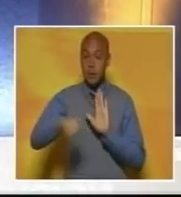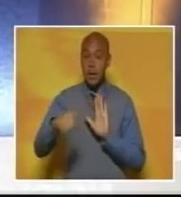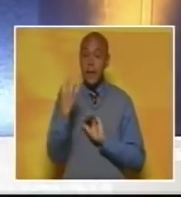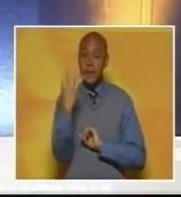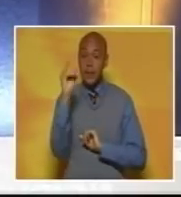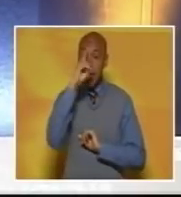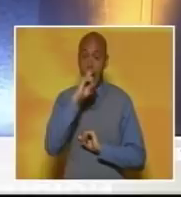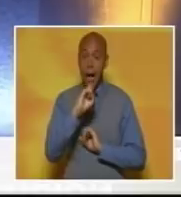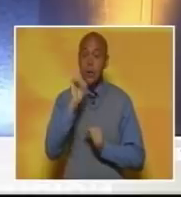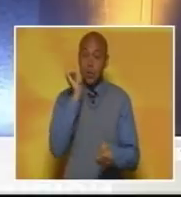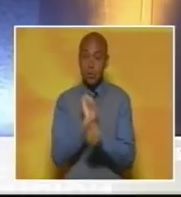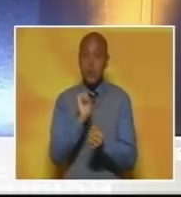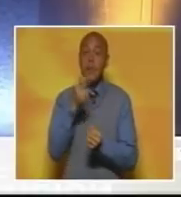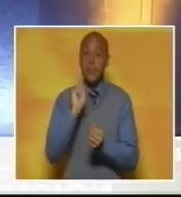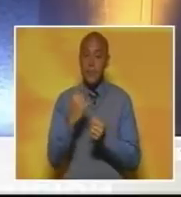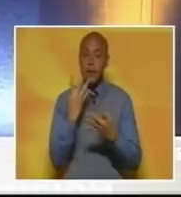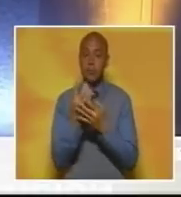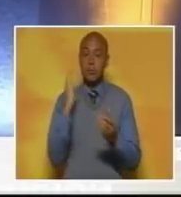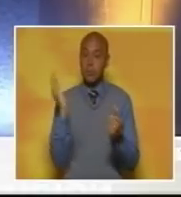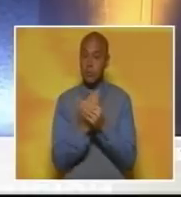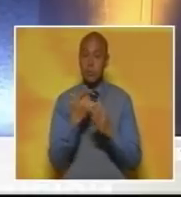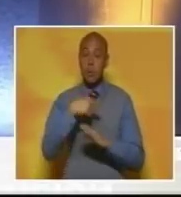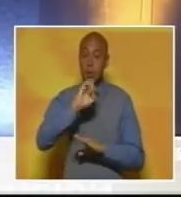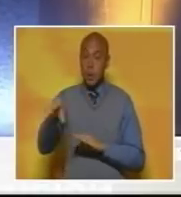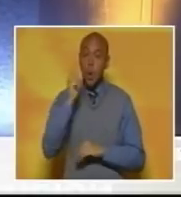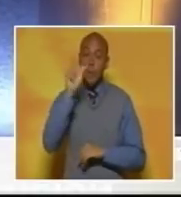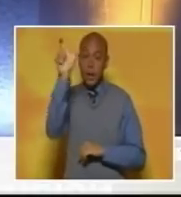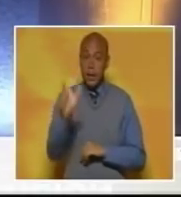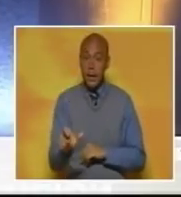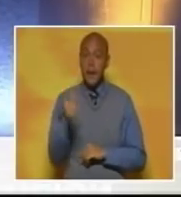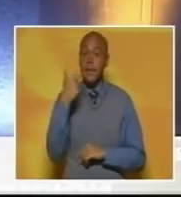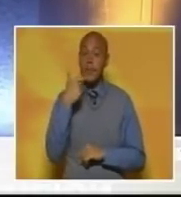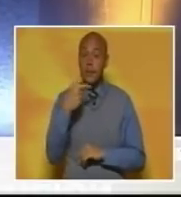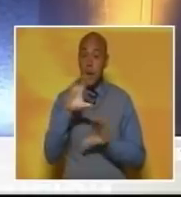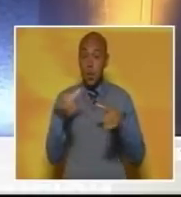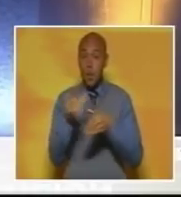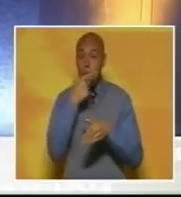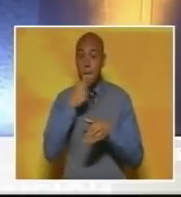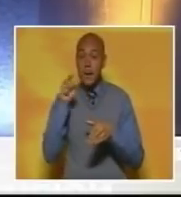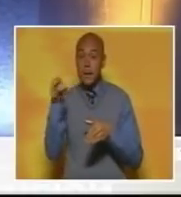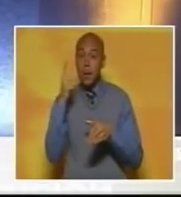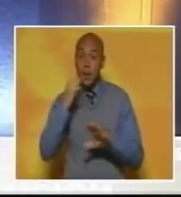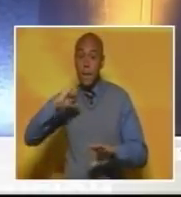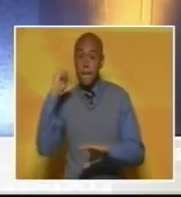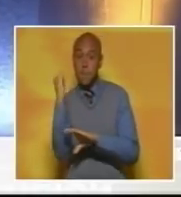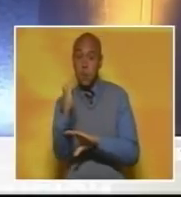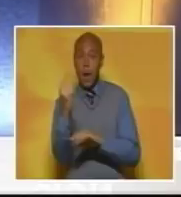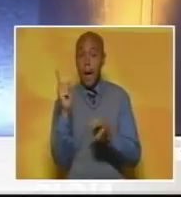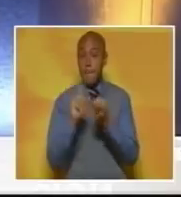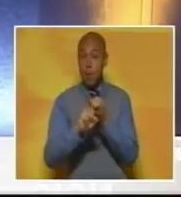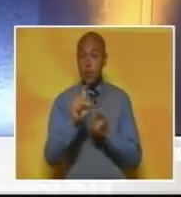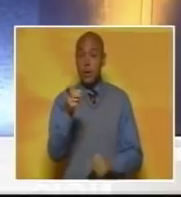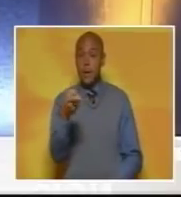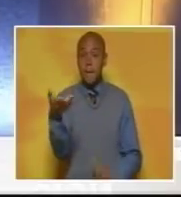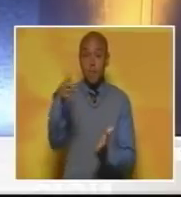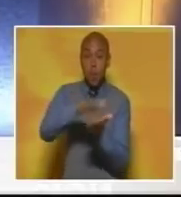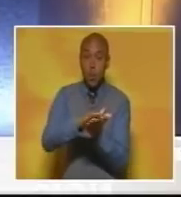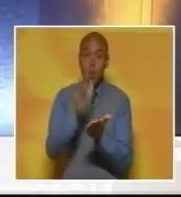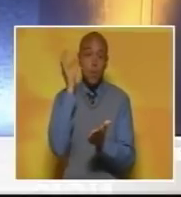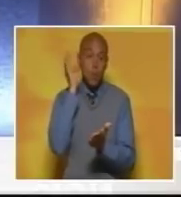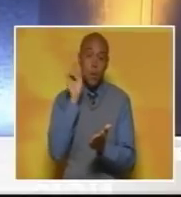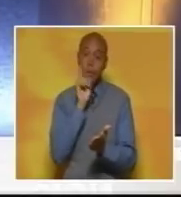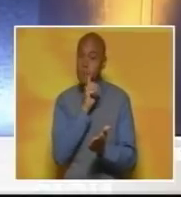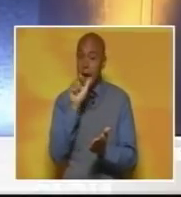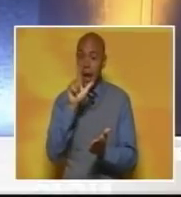prisión para el ciudadano Wilder Edinson Rodríguez Contreras por la comisión del delito de homicidio calificado contra su esposa, la ciudadana